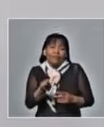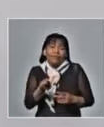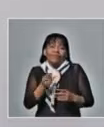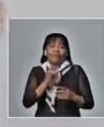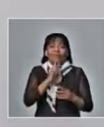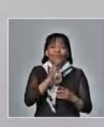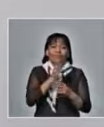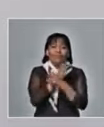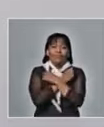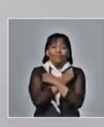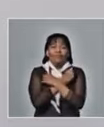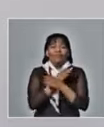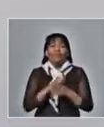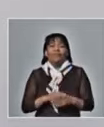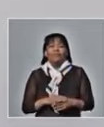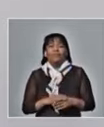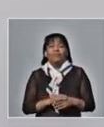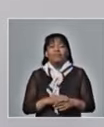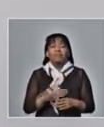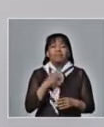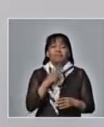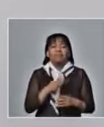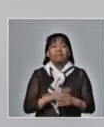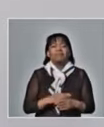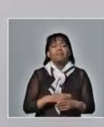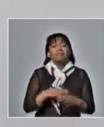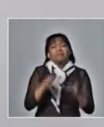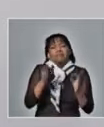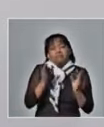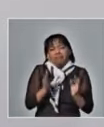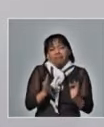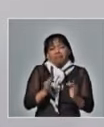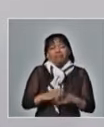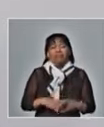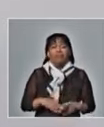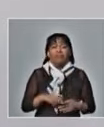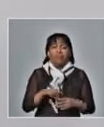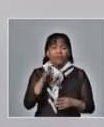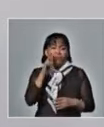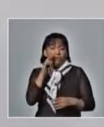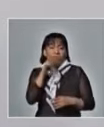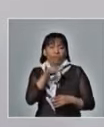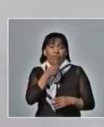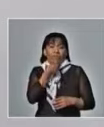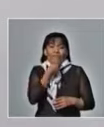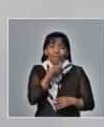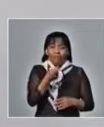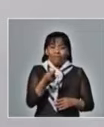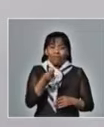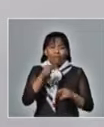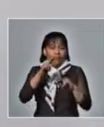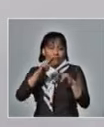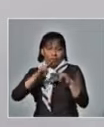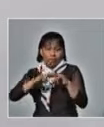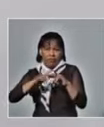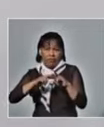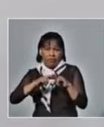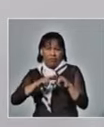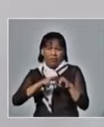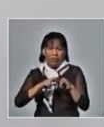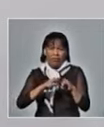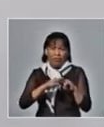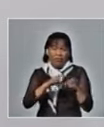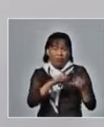educación con un equipamiento digno, aulas dignas. A mí me ha tocado ver niños sentados en tabiques porque no